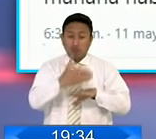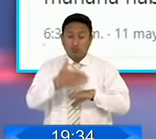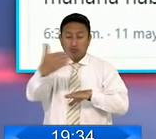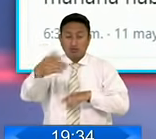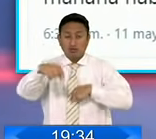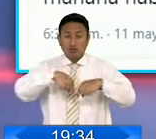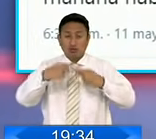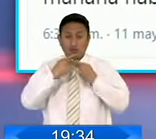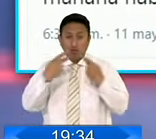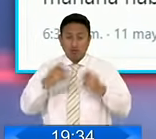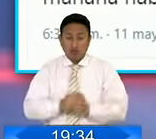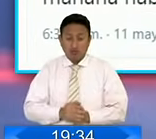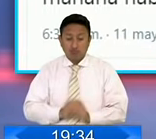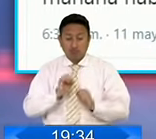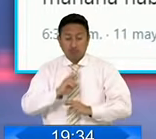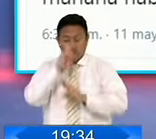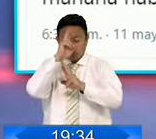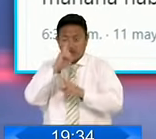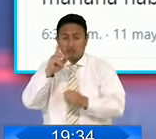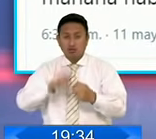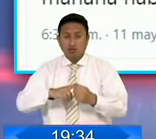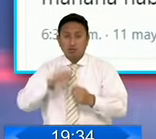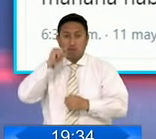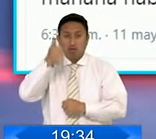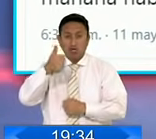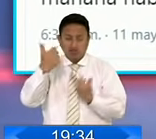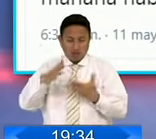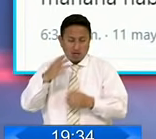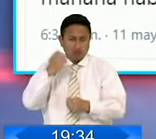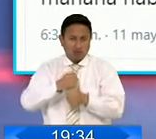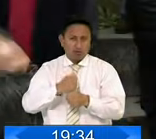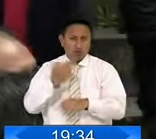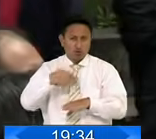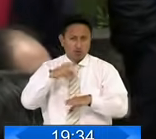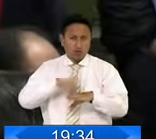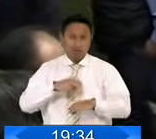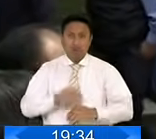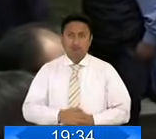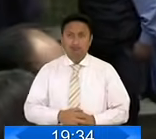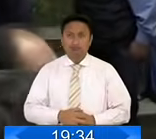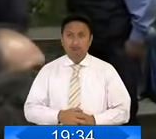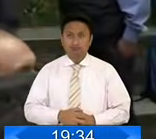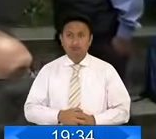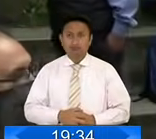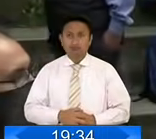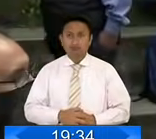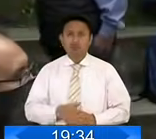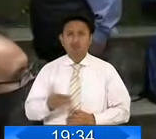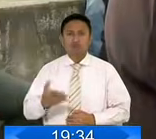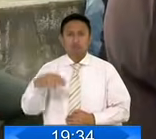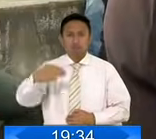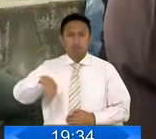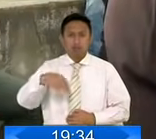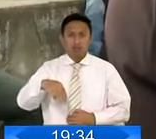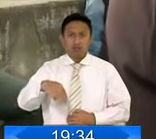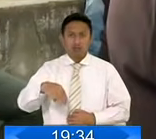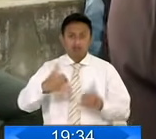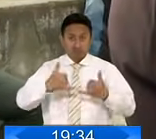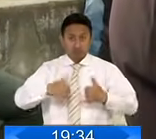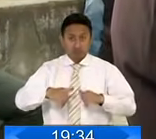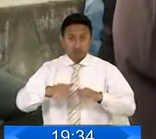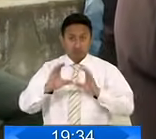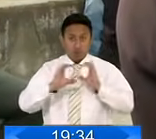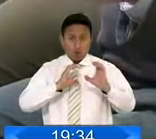público digno para la ciudad de Quito, mañana habrá transporte normal. Confirmado esto, no se sabe si para este miércoles se continuarán con las